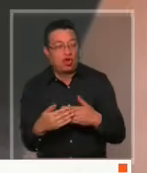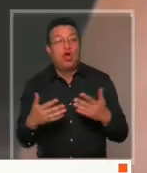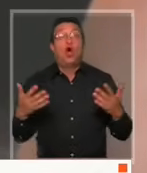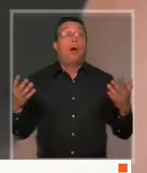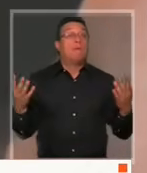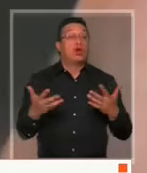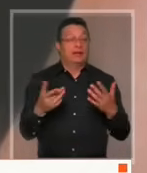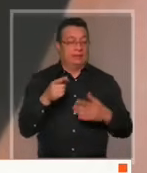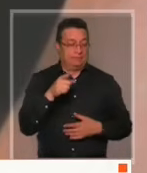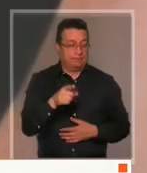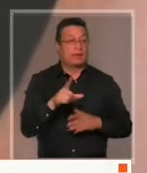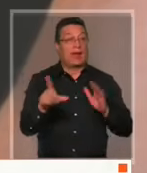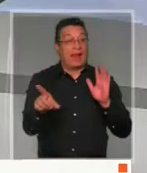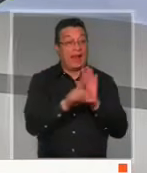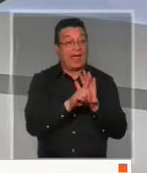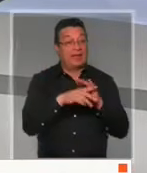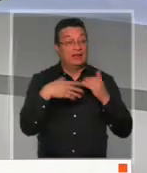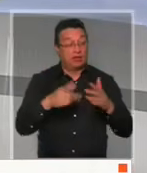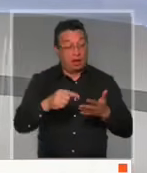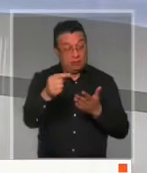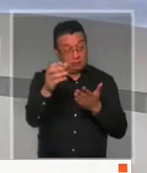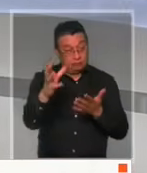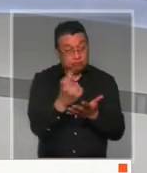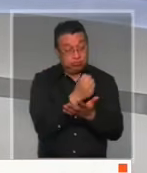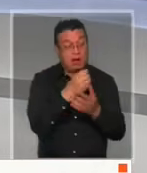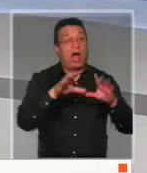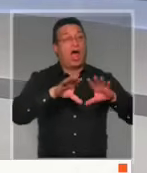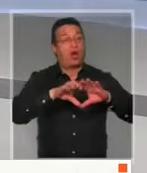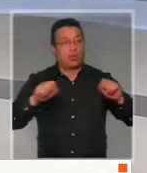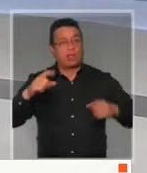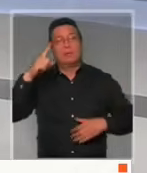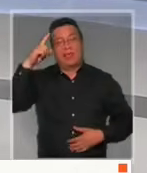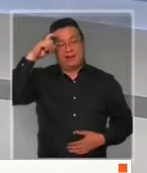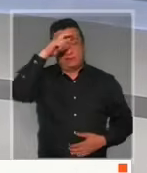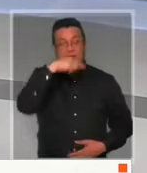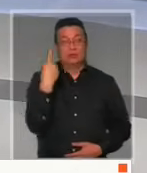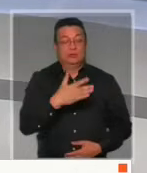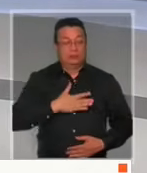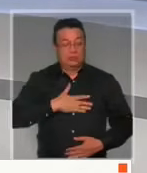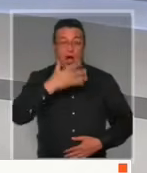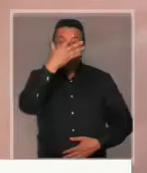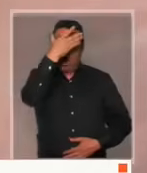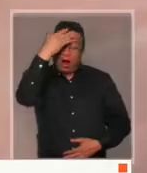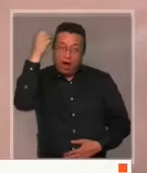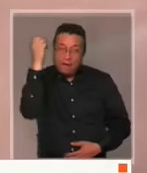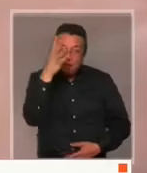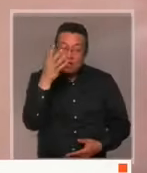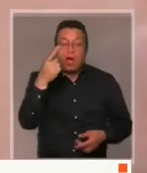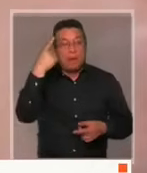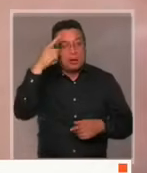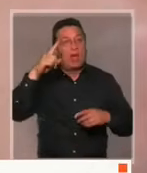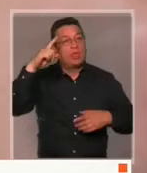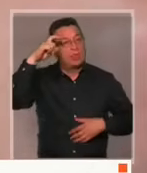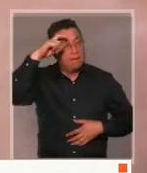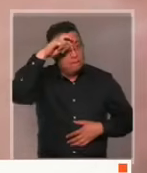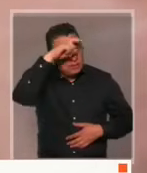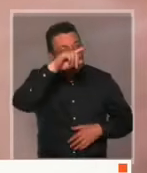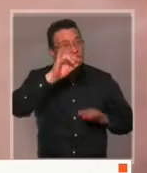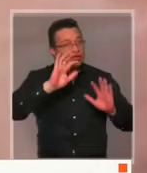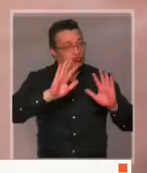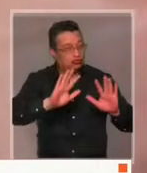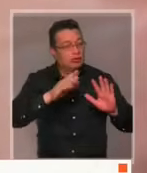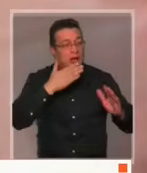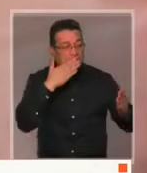estableció en la ley que se sacó, que fue un acuerdo muy complejo, a nosotros se nos olvida, pero costó mucho, y mientras estábamos en esa